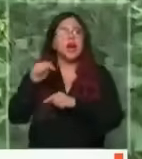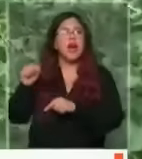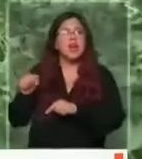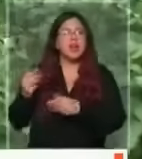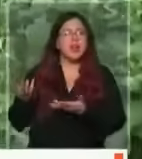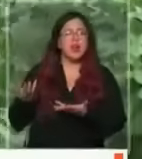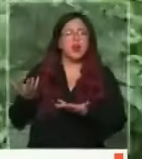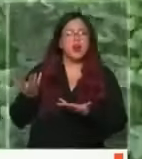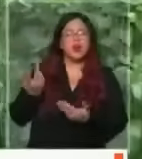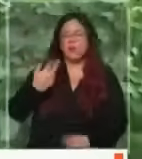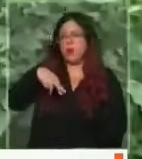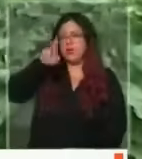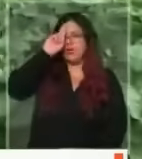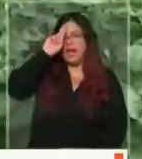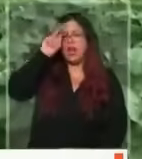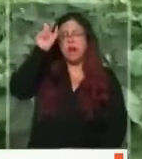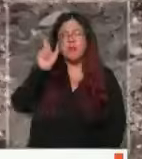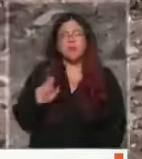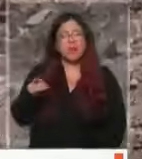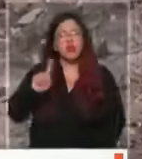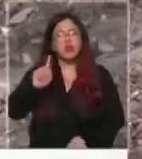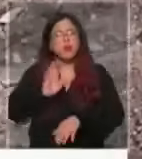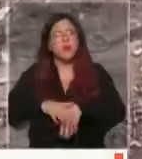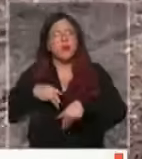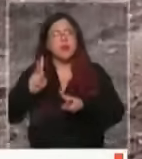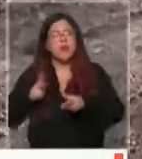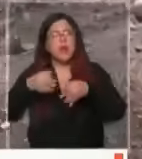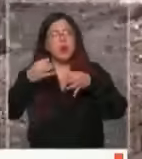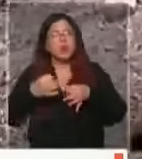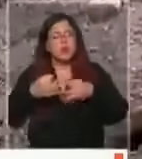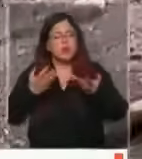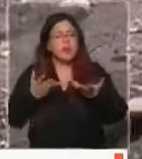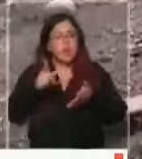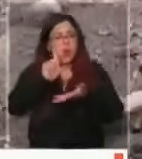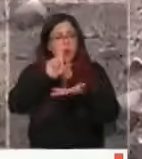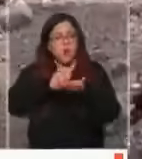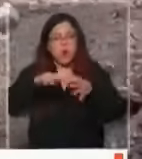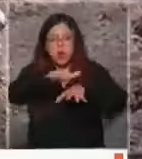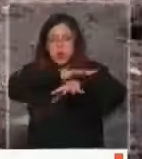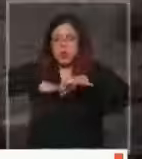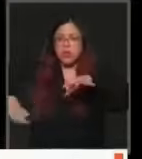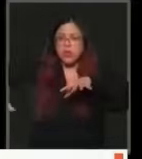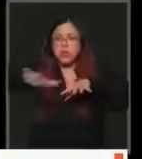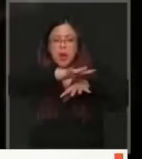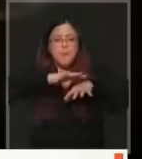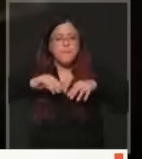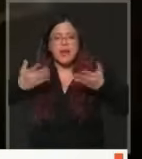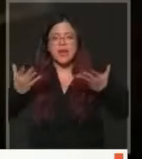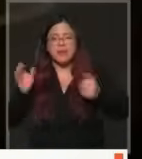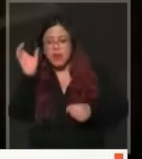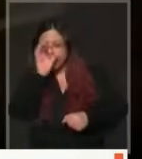de este tipo y no nos permitía establecer un área, un sector específico donde realizar la búsqueda.